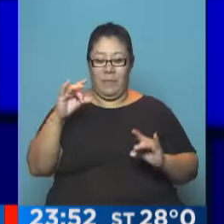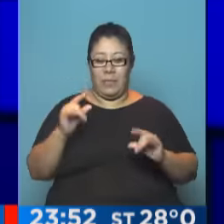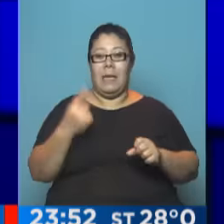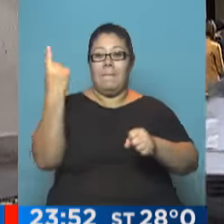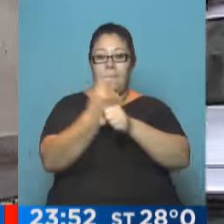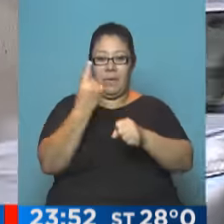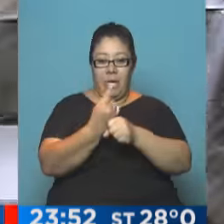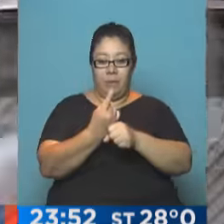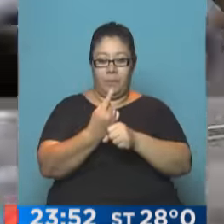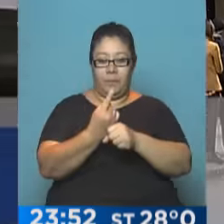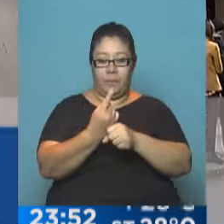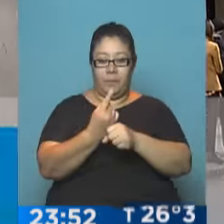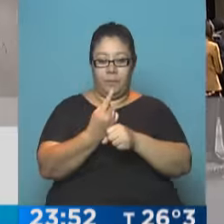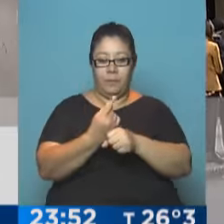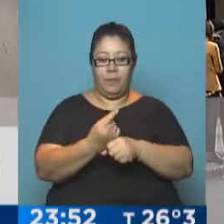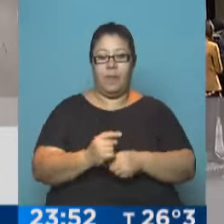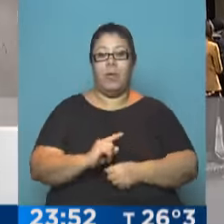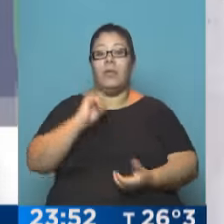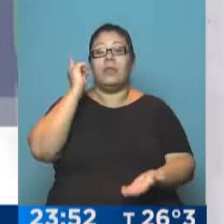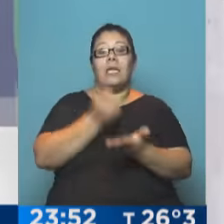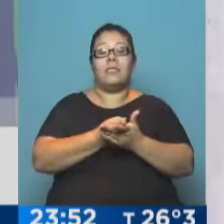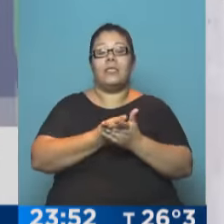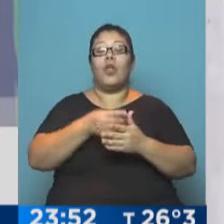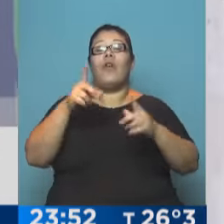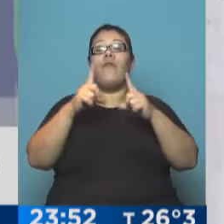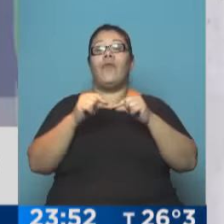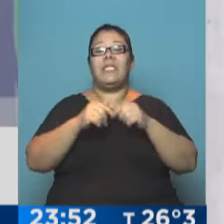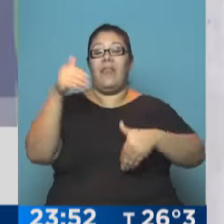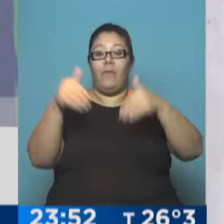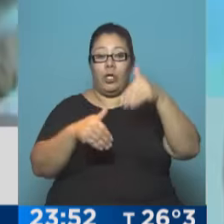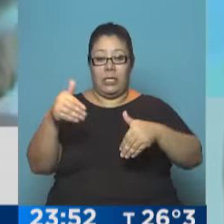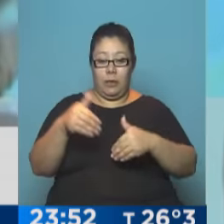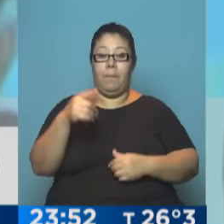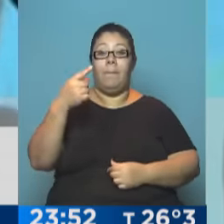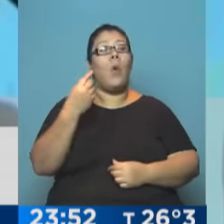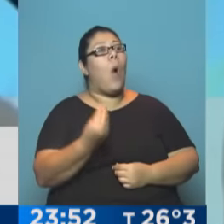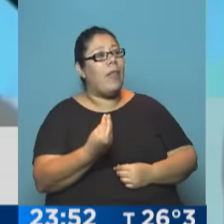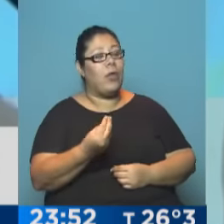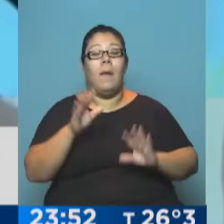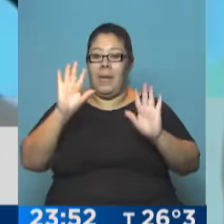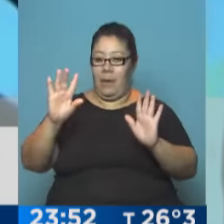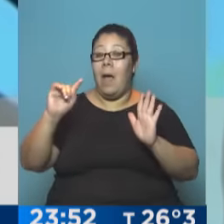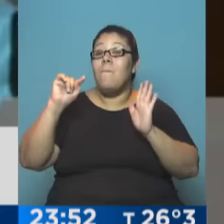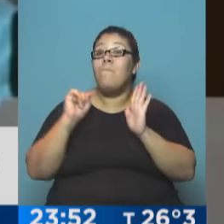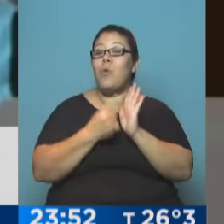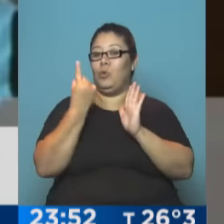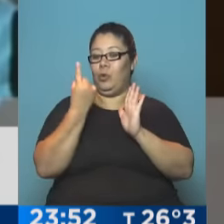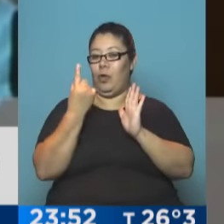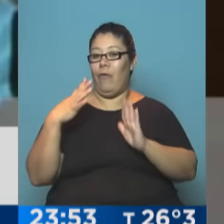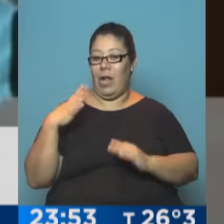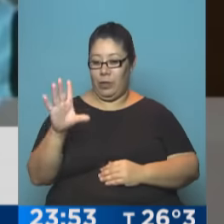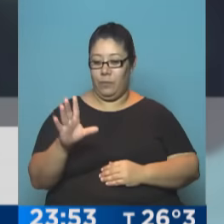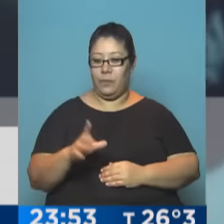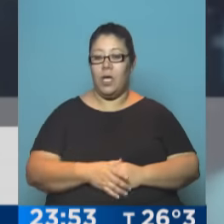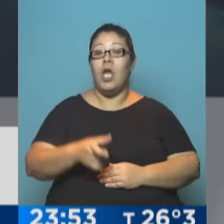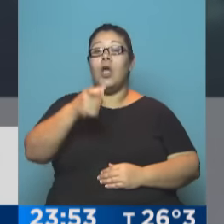Primero, se decidió la fecha en la que va a haber elecciones. ¿Cuánto? Pero un pequeño detalle que no tuvieron en cuenta. ¿Cuál? Que fue la Copa